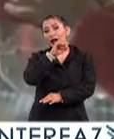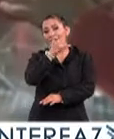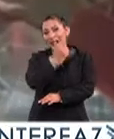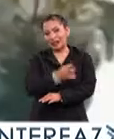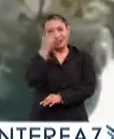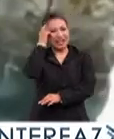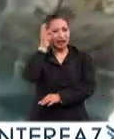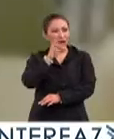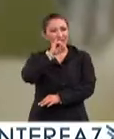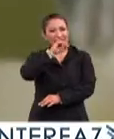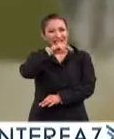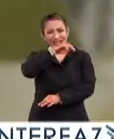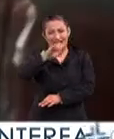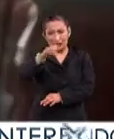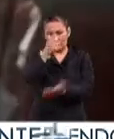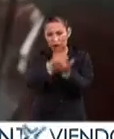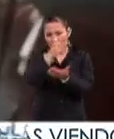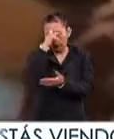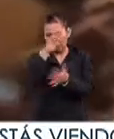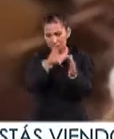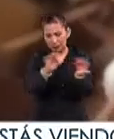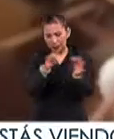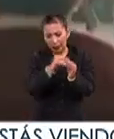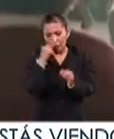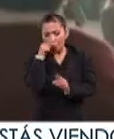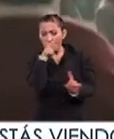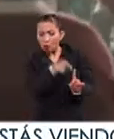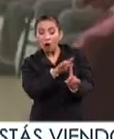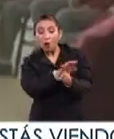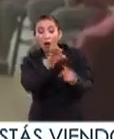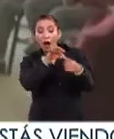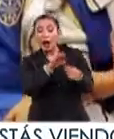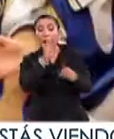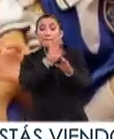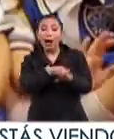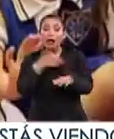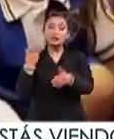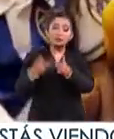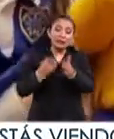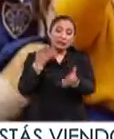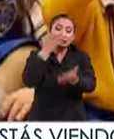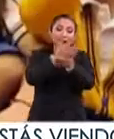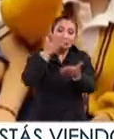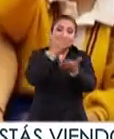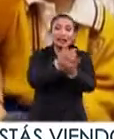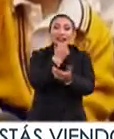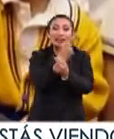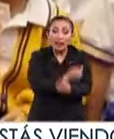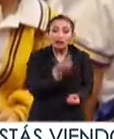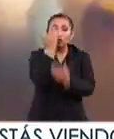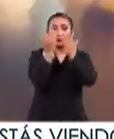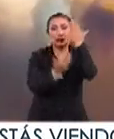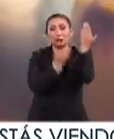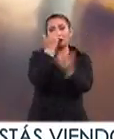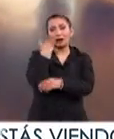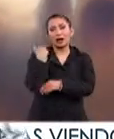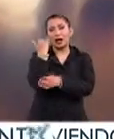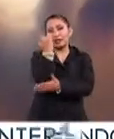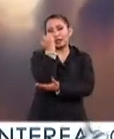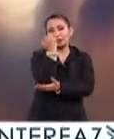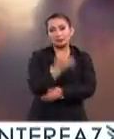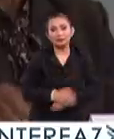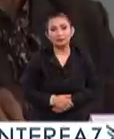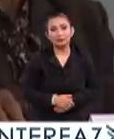del INEE en Ciudad de México, explica que uno de ellos es elevar la asistencia de la población en cursar la educación